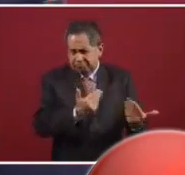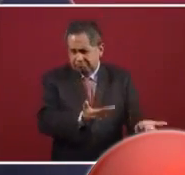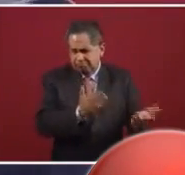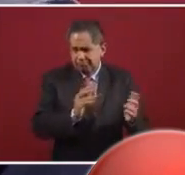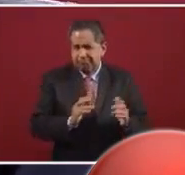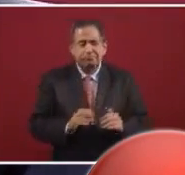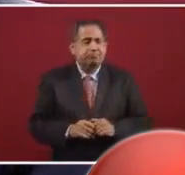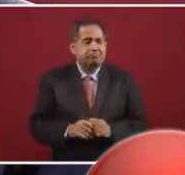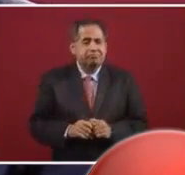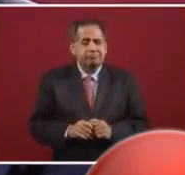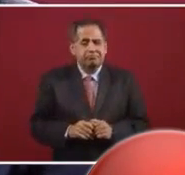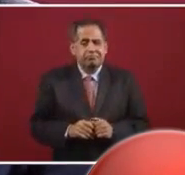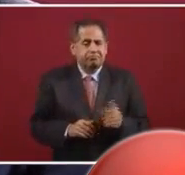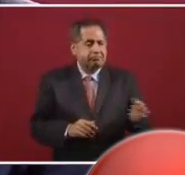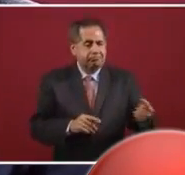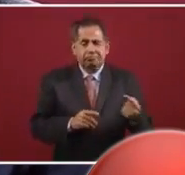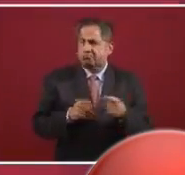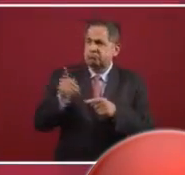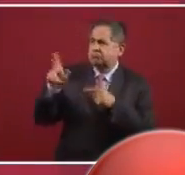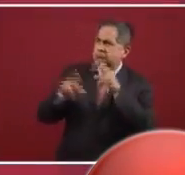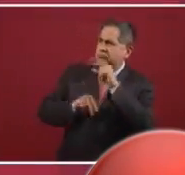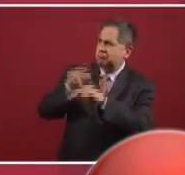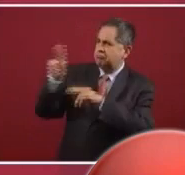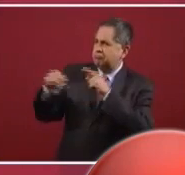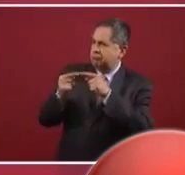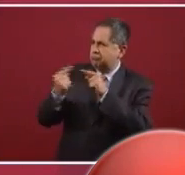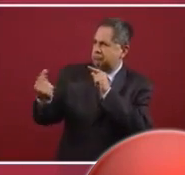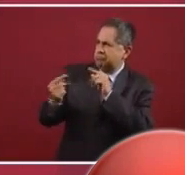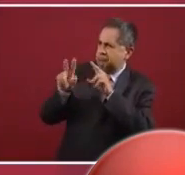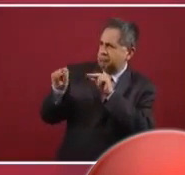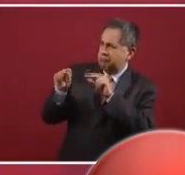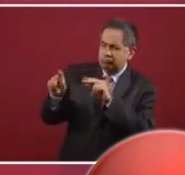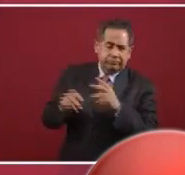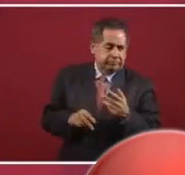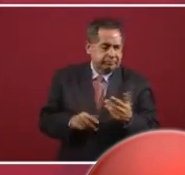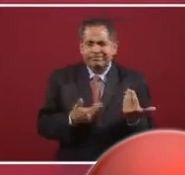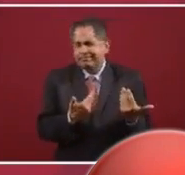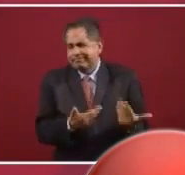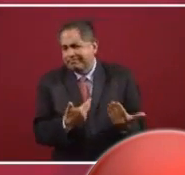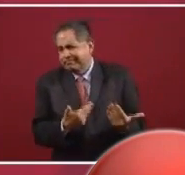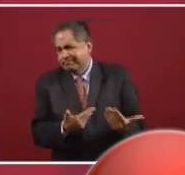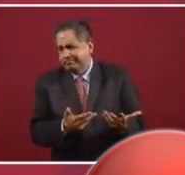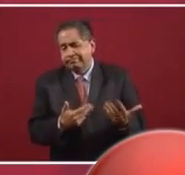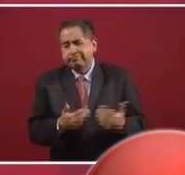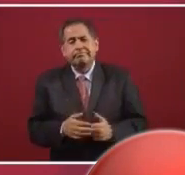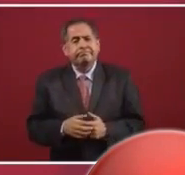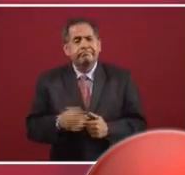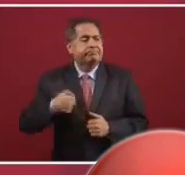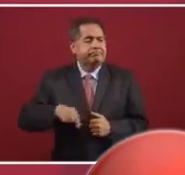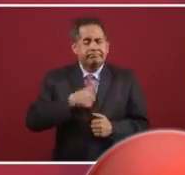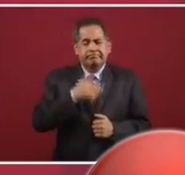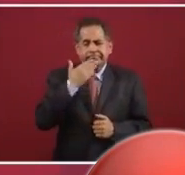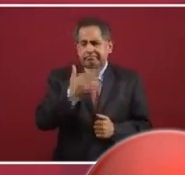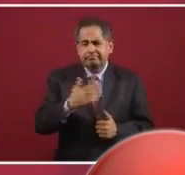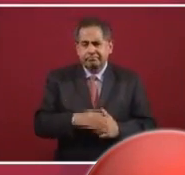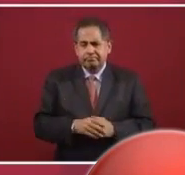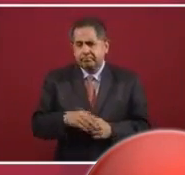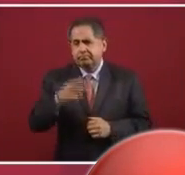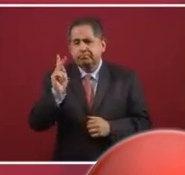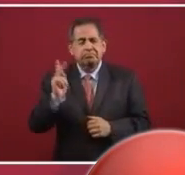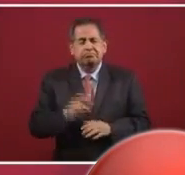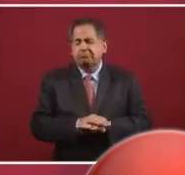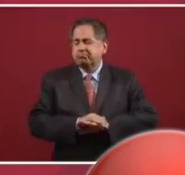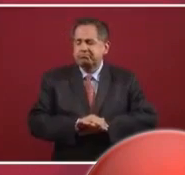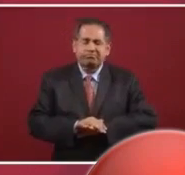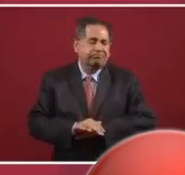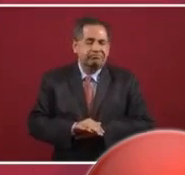que estén en contra, que sean opositores a nosotros, pero